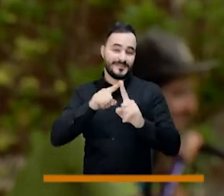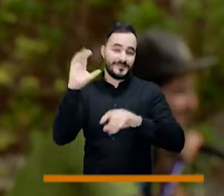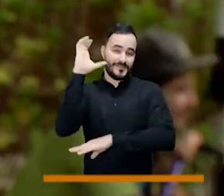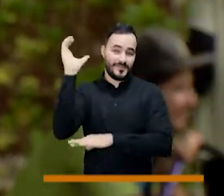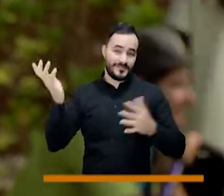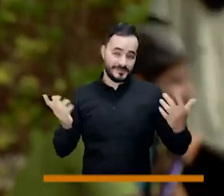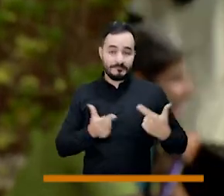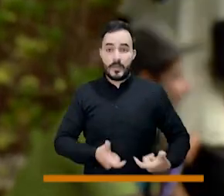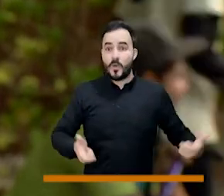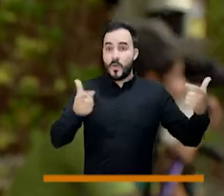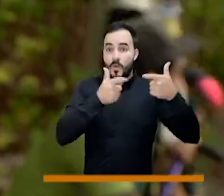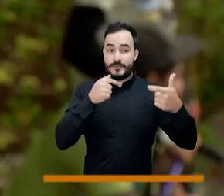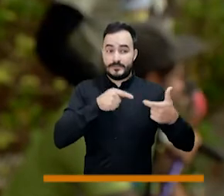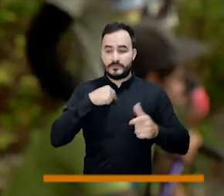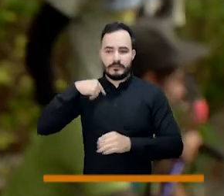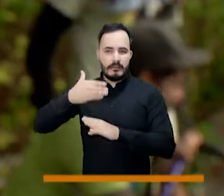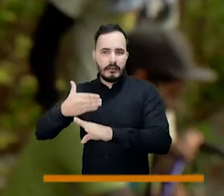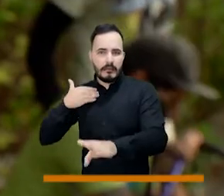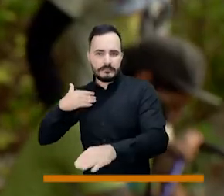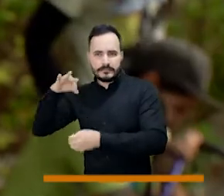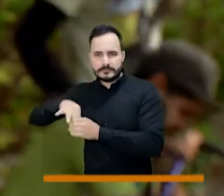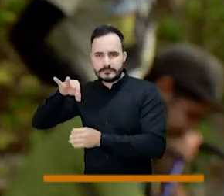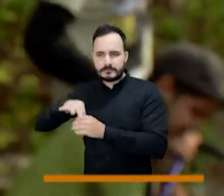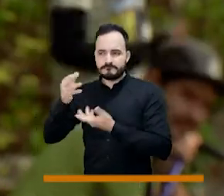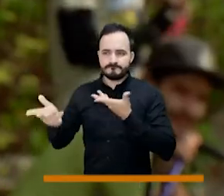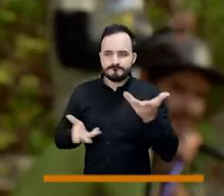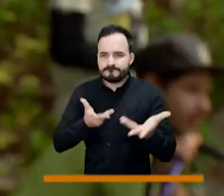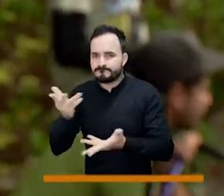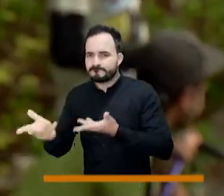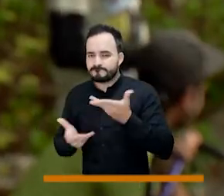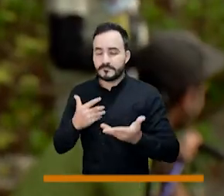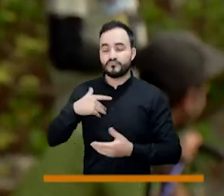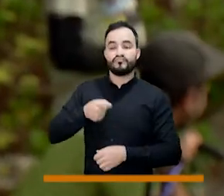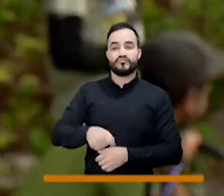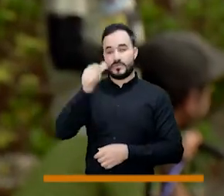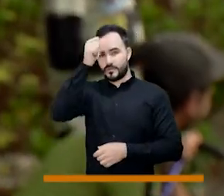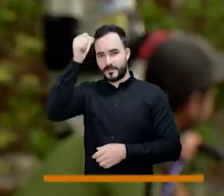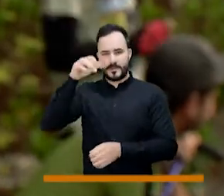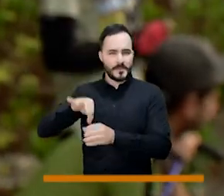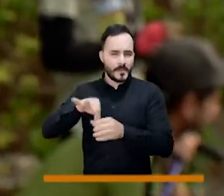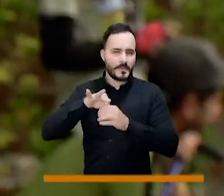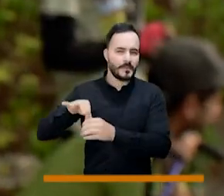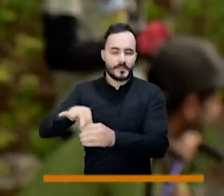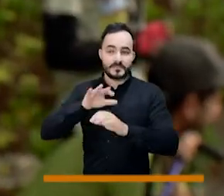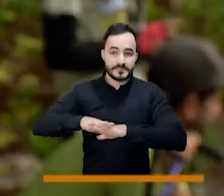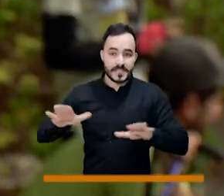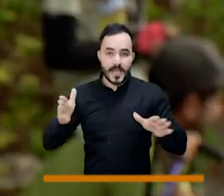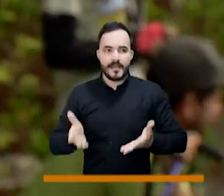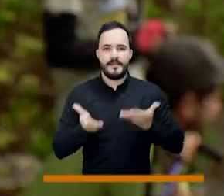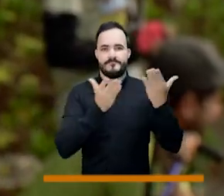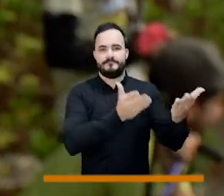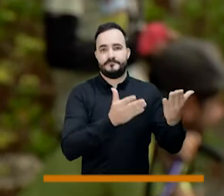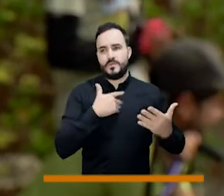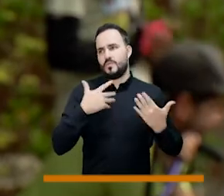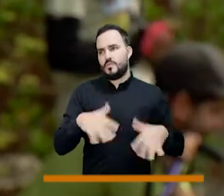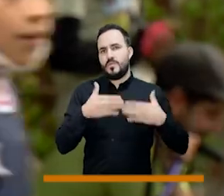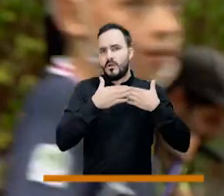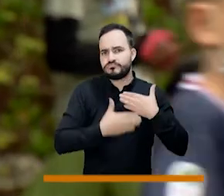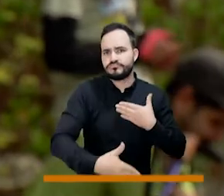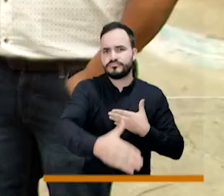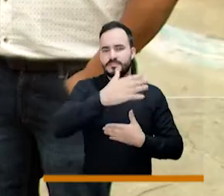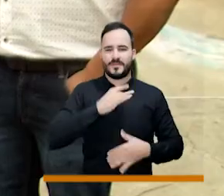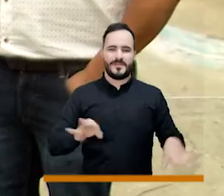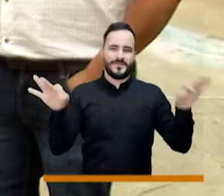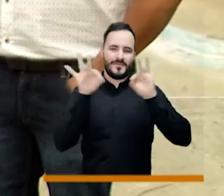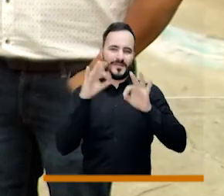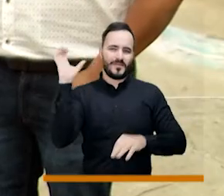vayamos a elegir como Congreso, que quedará a partir de este próximo domingo, será fundamental para los destinos del